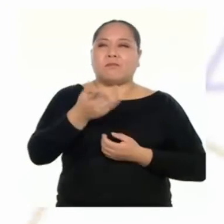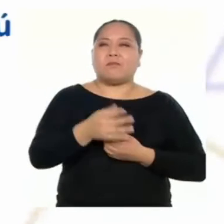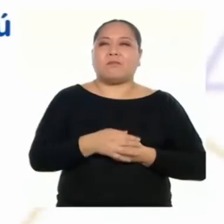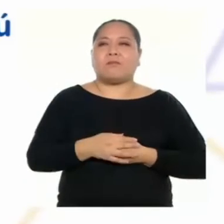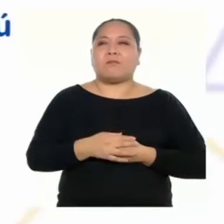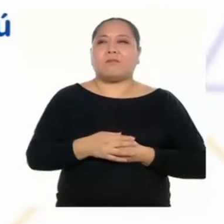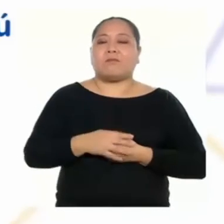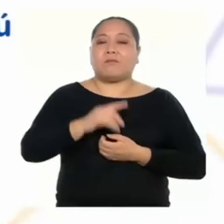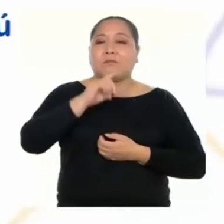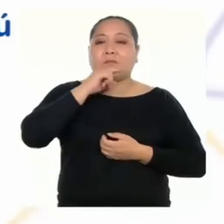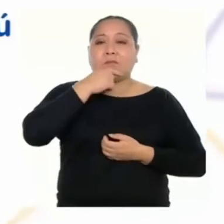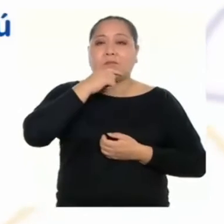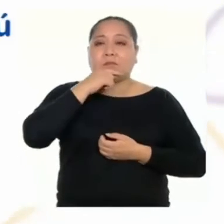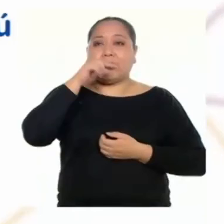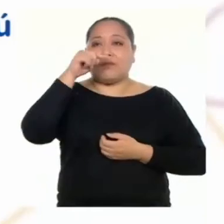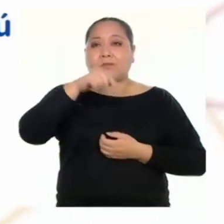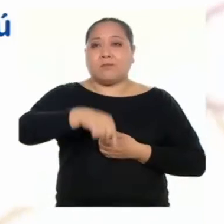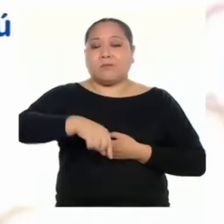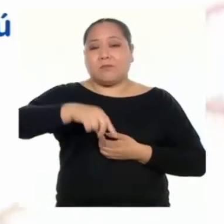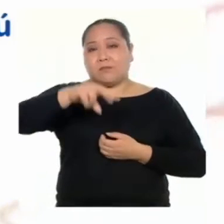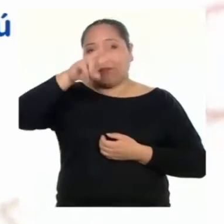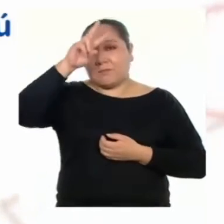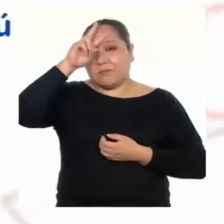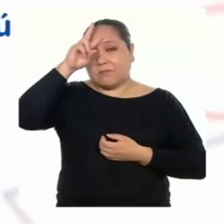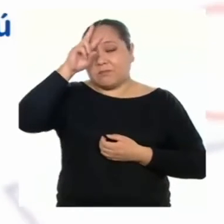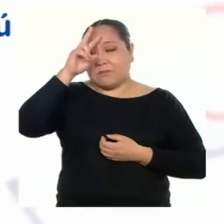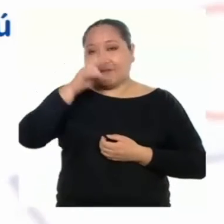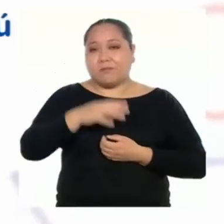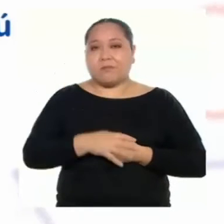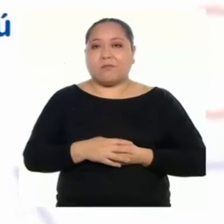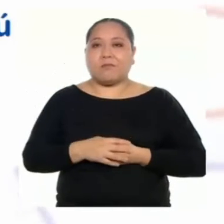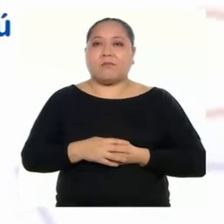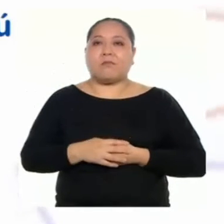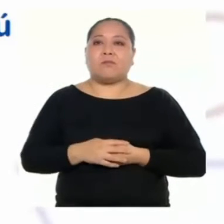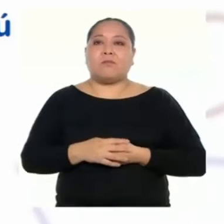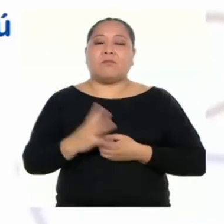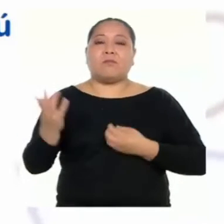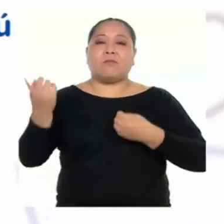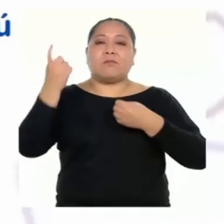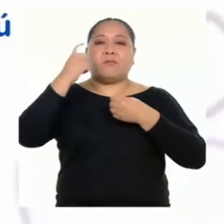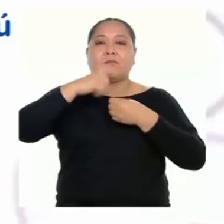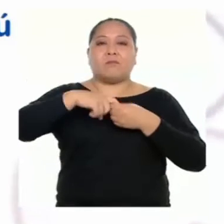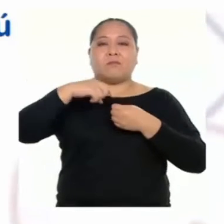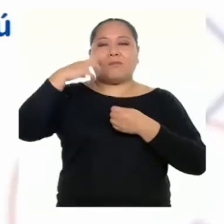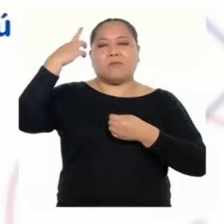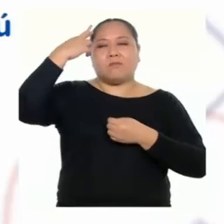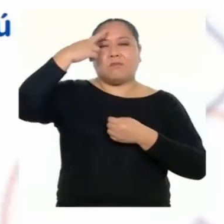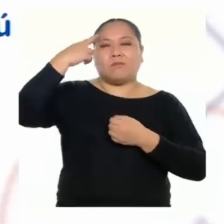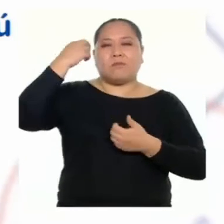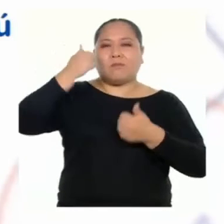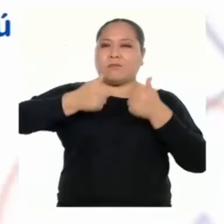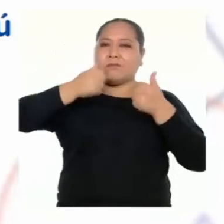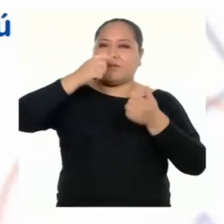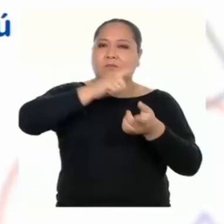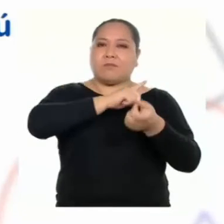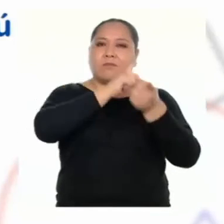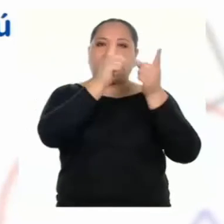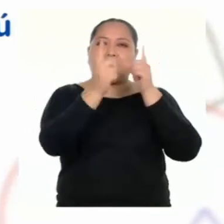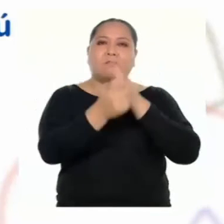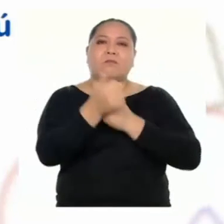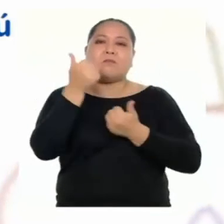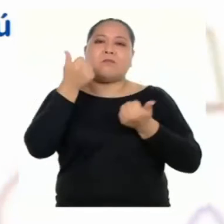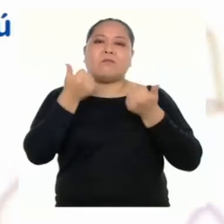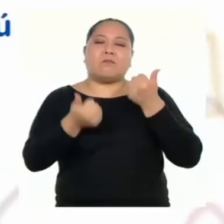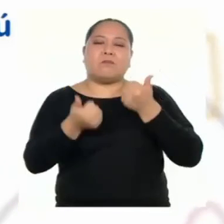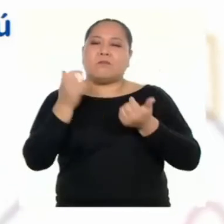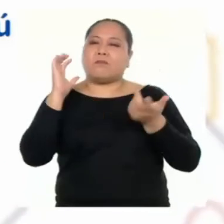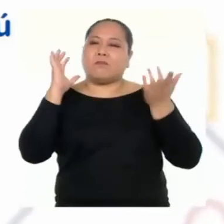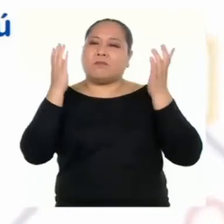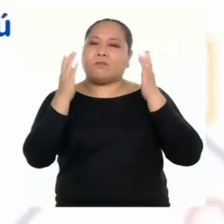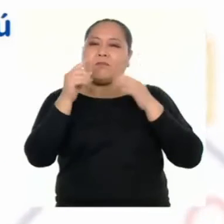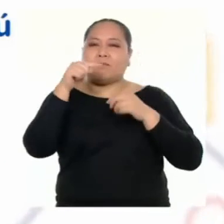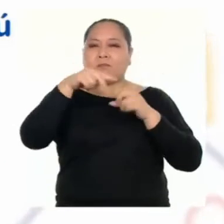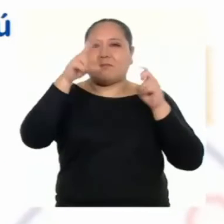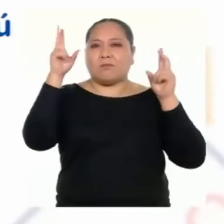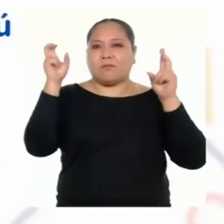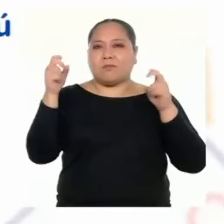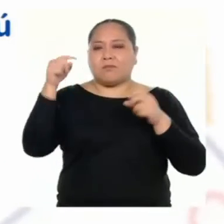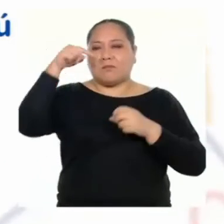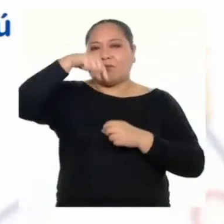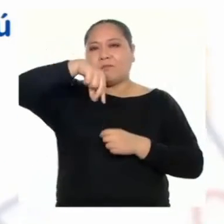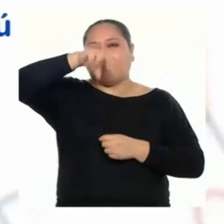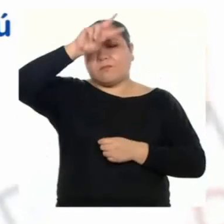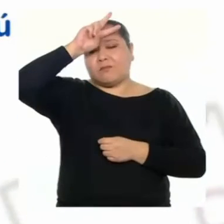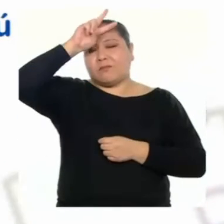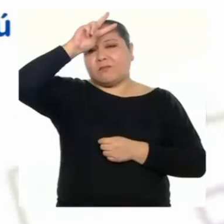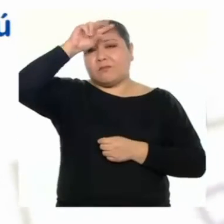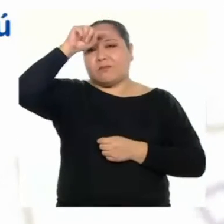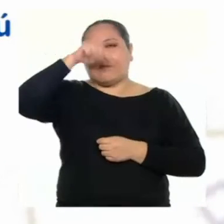a las mujeres en el Perú colonial? Deberán incluir una reflexión sobre qué cambios y similitudes se encuentran sobre esos temas entre el